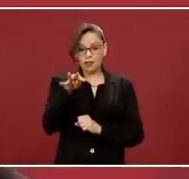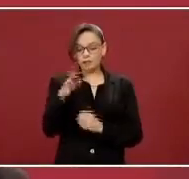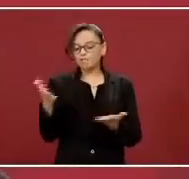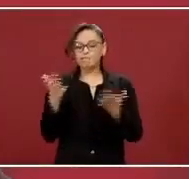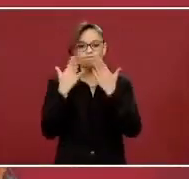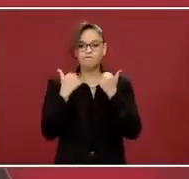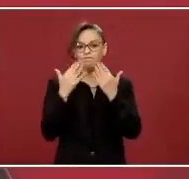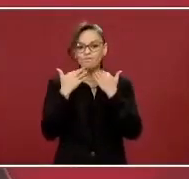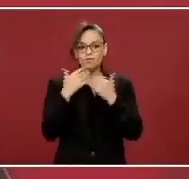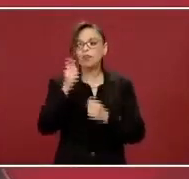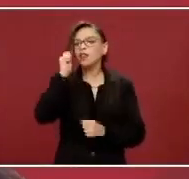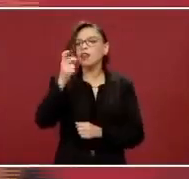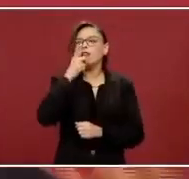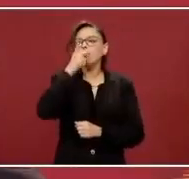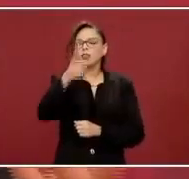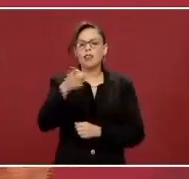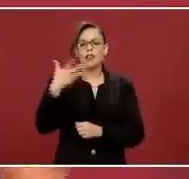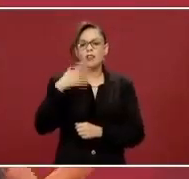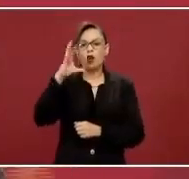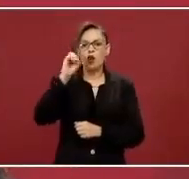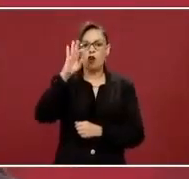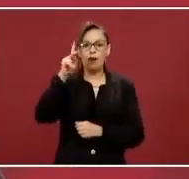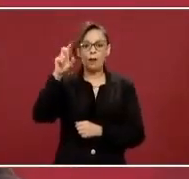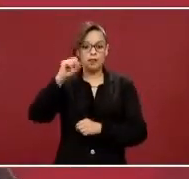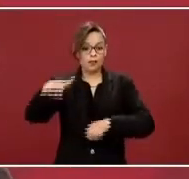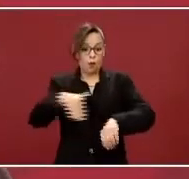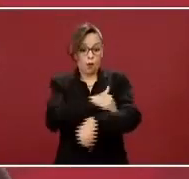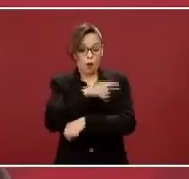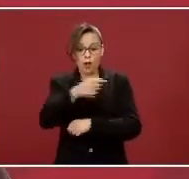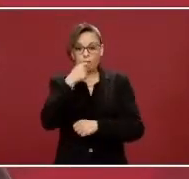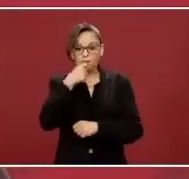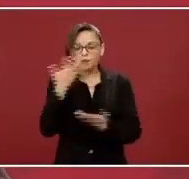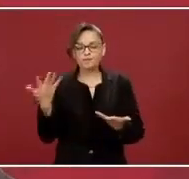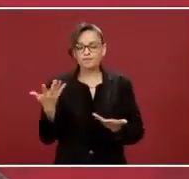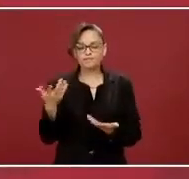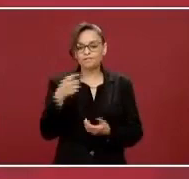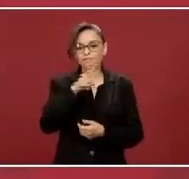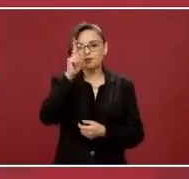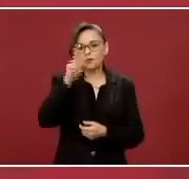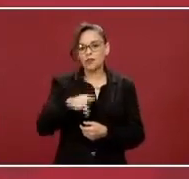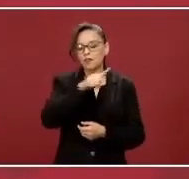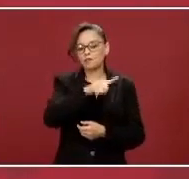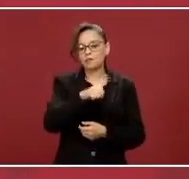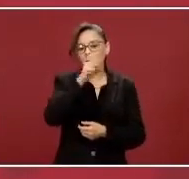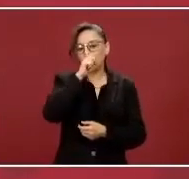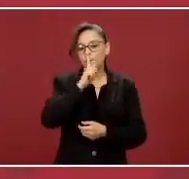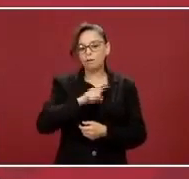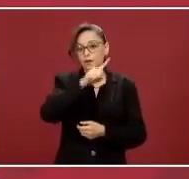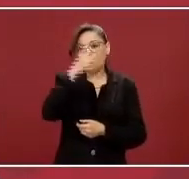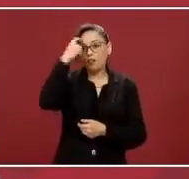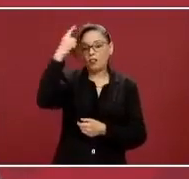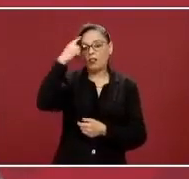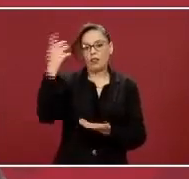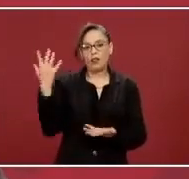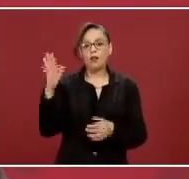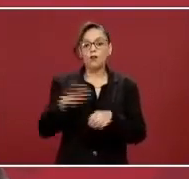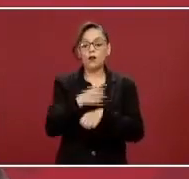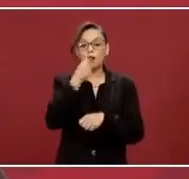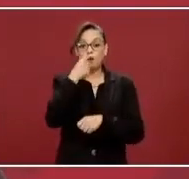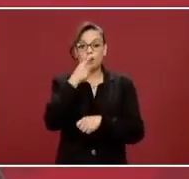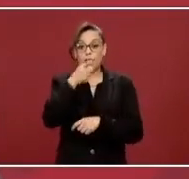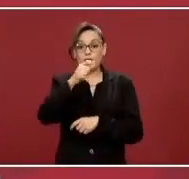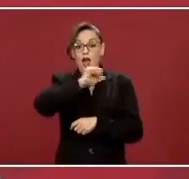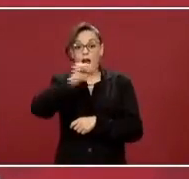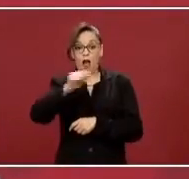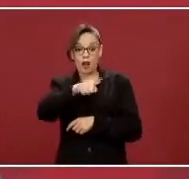en COFEPRIS o en cualquier otro sitio, pues se lo está inventando. Desafortunadamente, no existe un medicamento específico para COVID o para combatir al